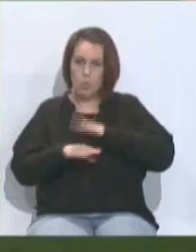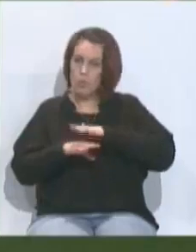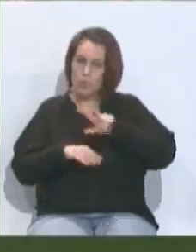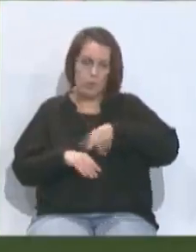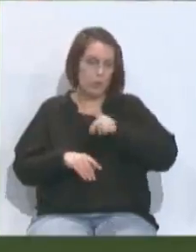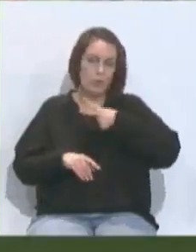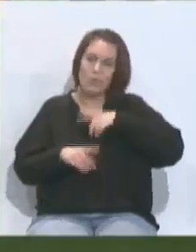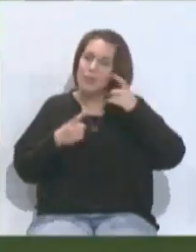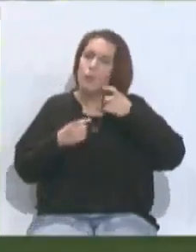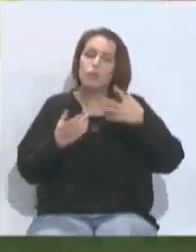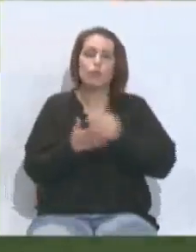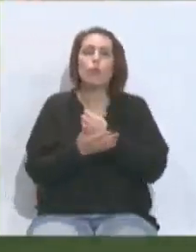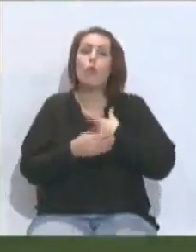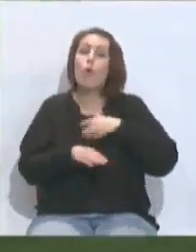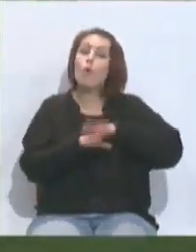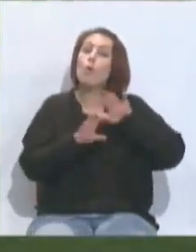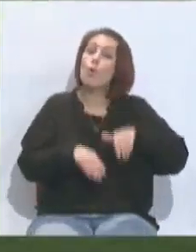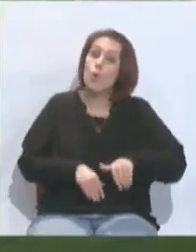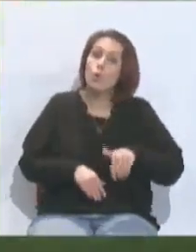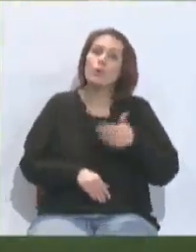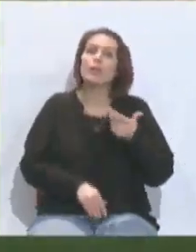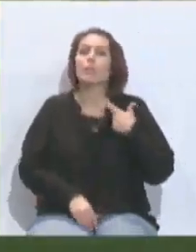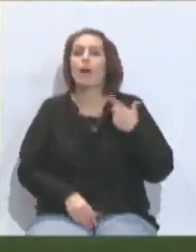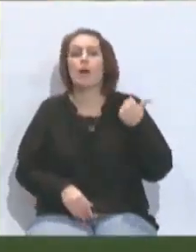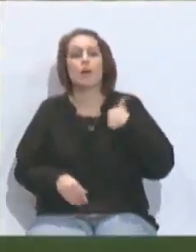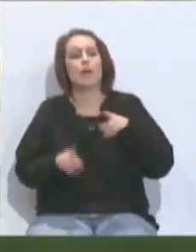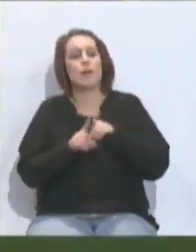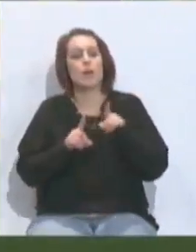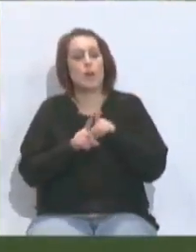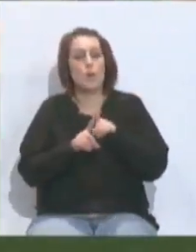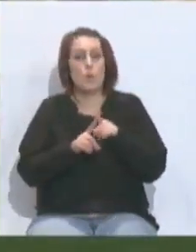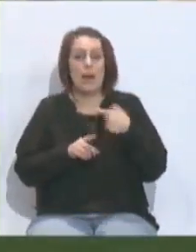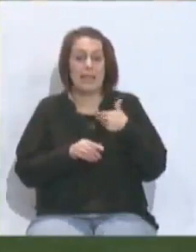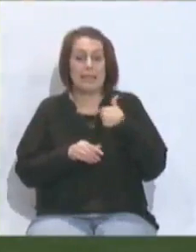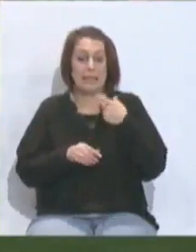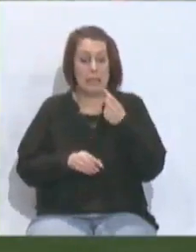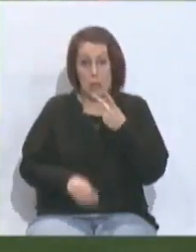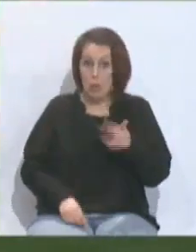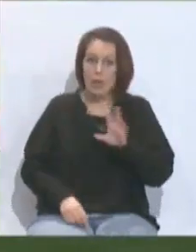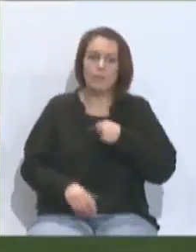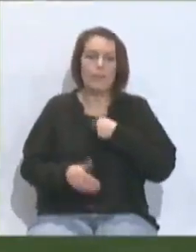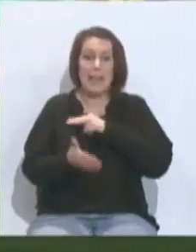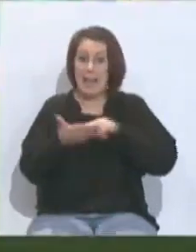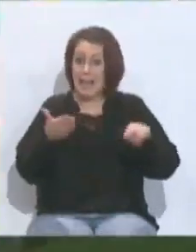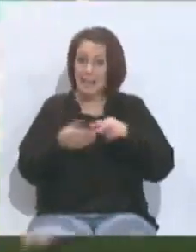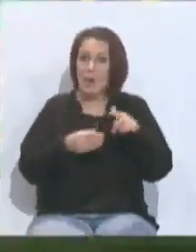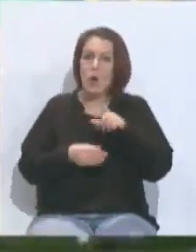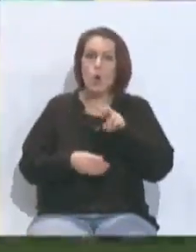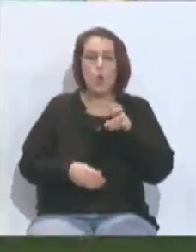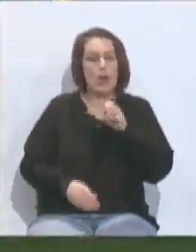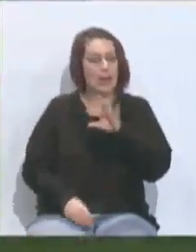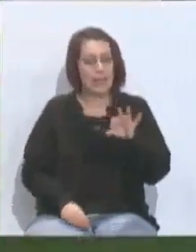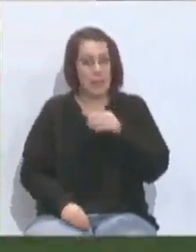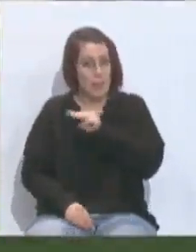todo. La última incorporación se cerraba a pocos minutos del cierre del mercado. El delantero gallego Lucas Pérez llega procedente del Elche Club